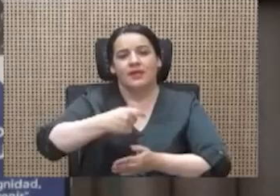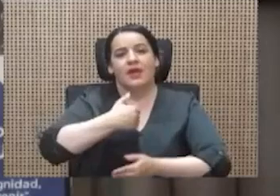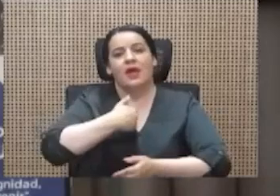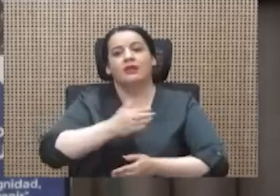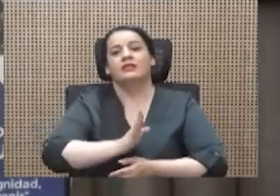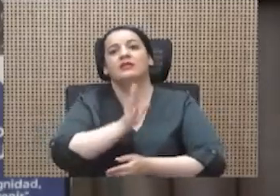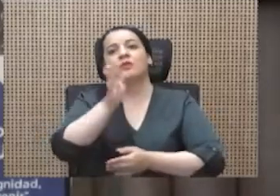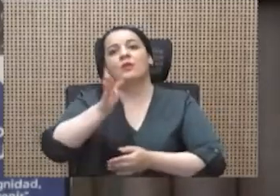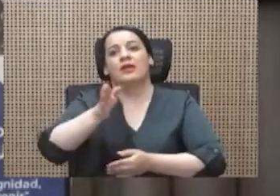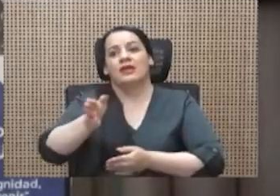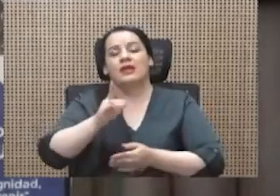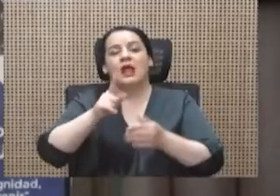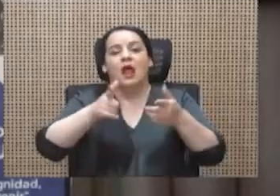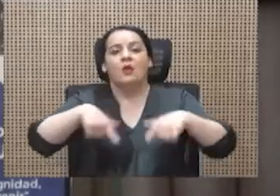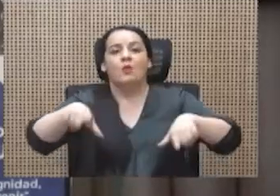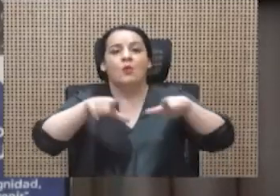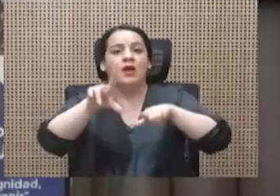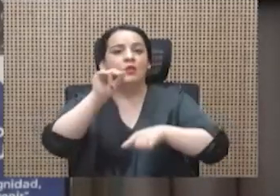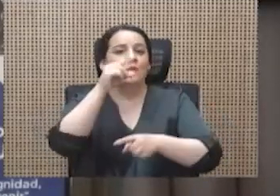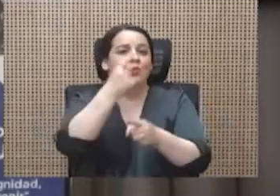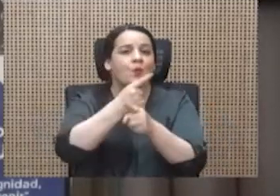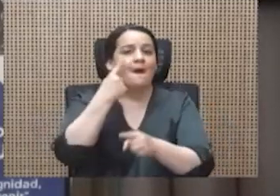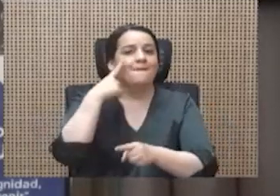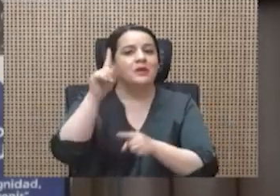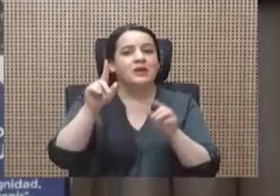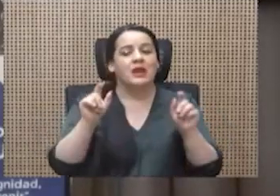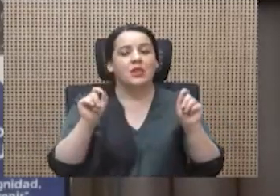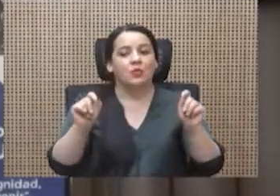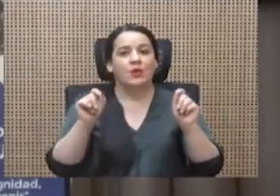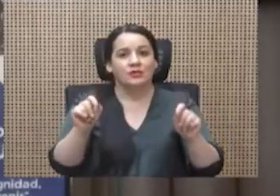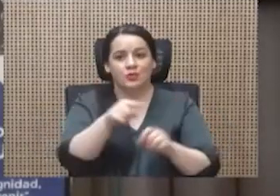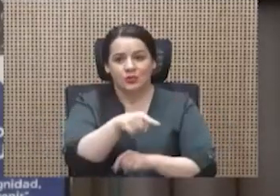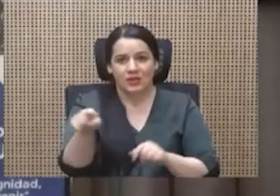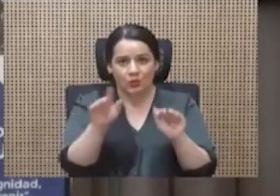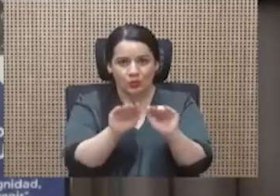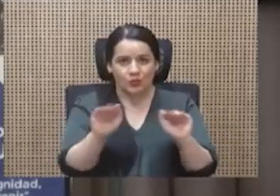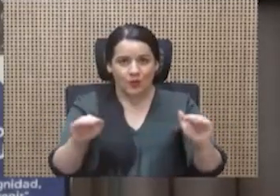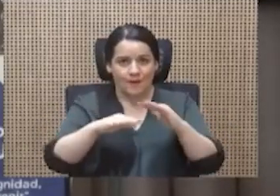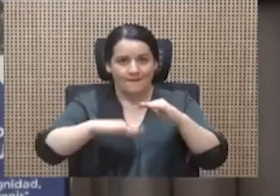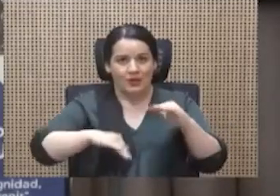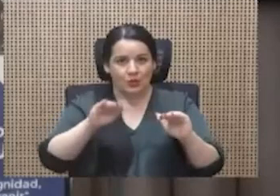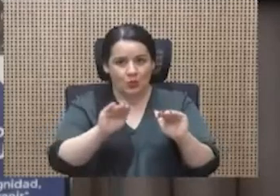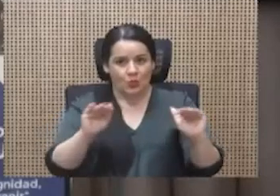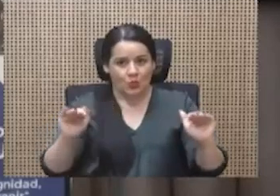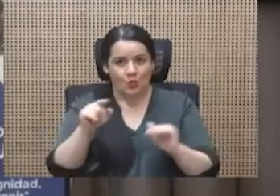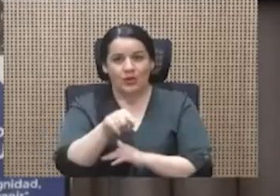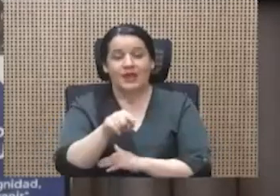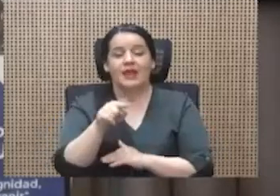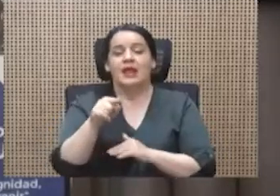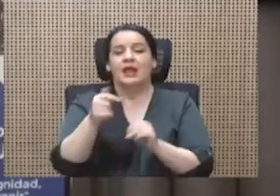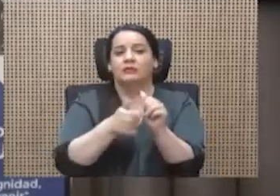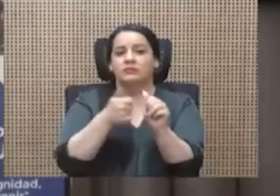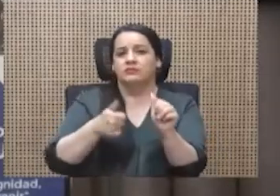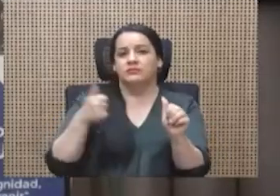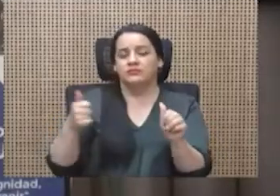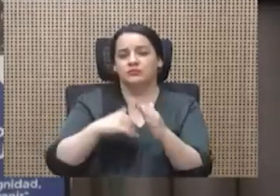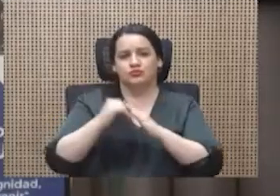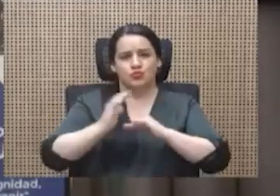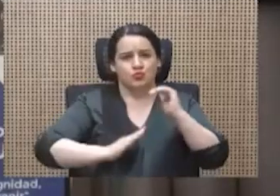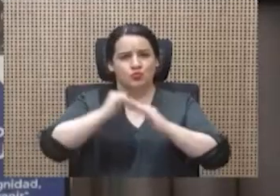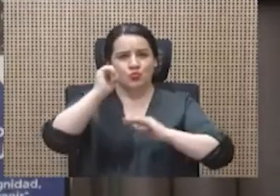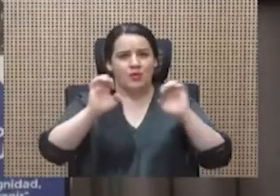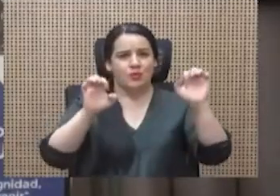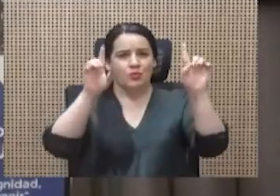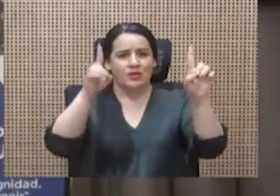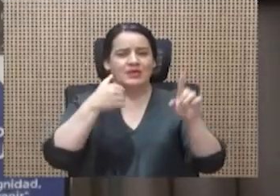han tenido que acudir a lugares no apropiados para la educación de los menores. El rezago de infraestructura educativa tiene en similares y hasta en